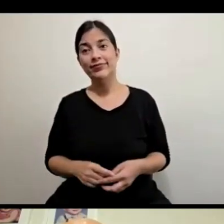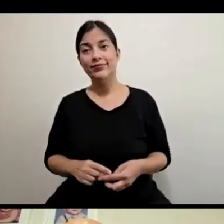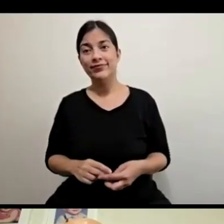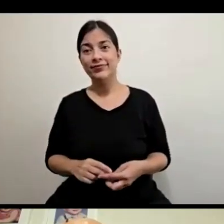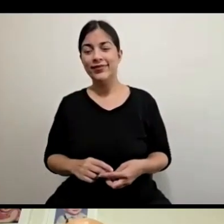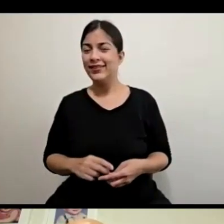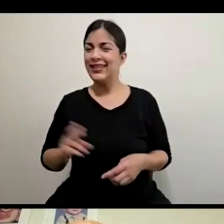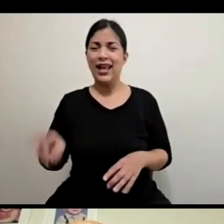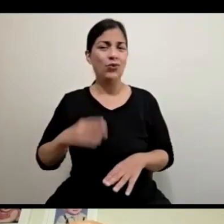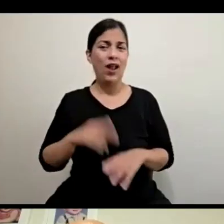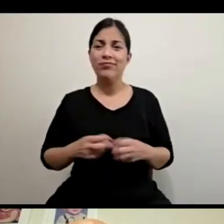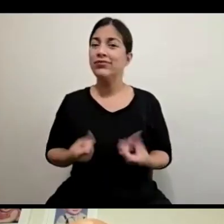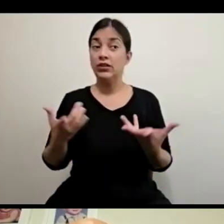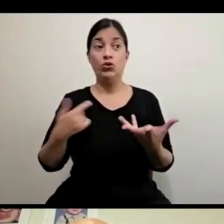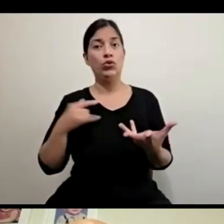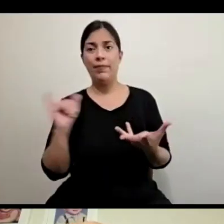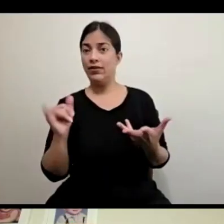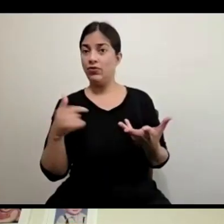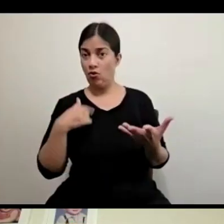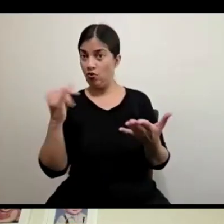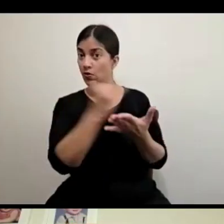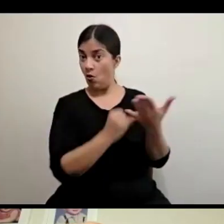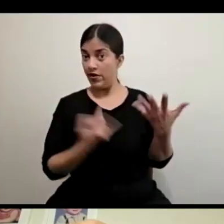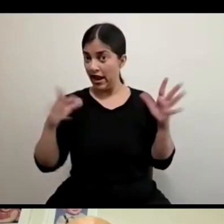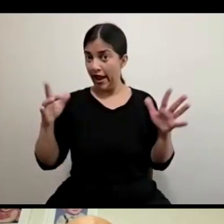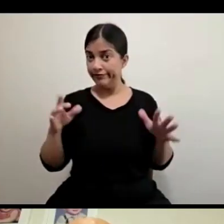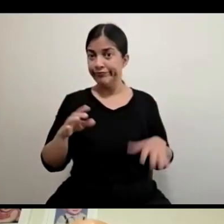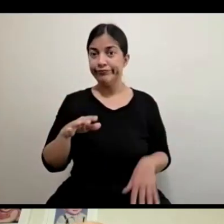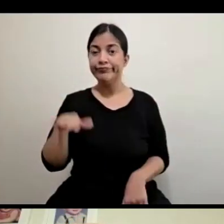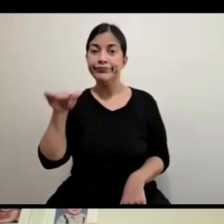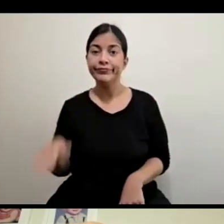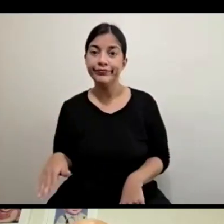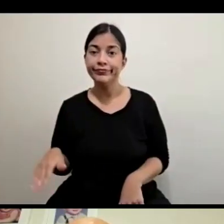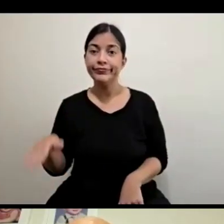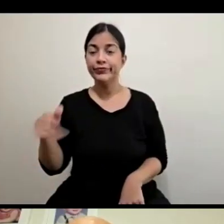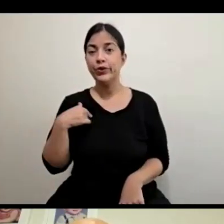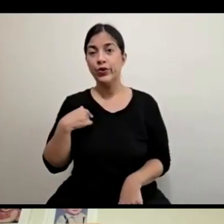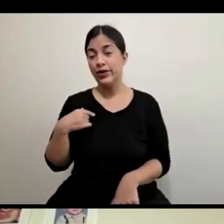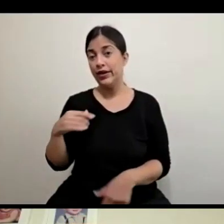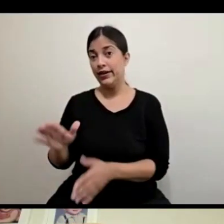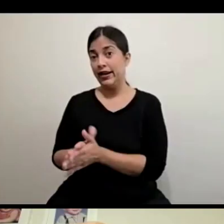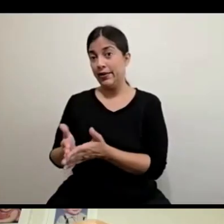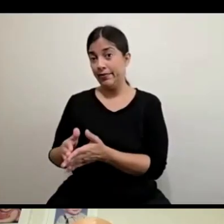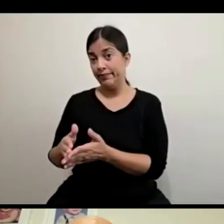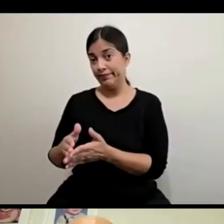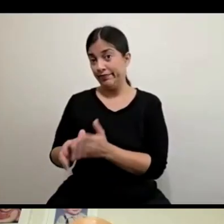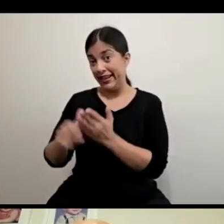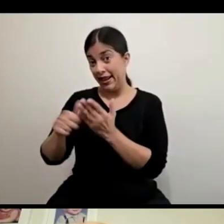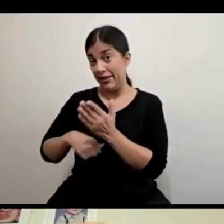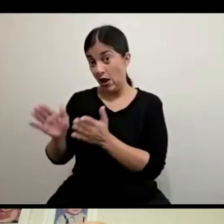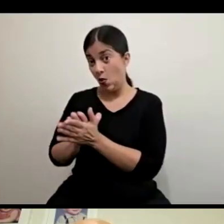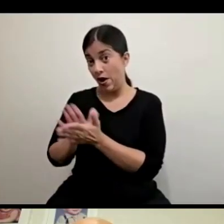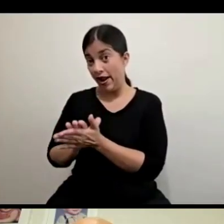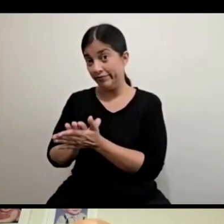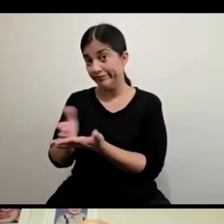innatamente, además ya yo dibujaba desde niño. Yo empecé a dibujar en la libreta de la escuela, alrededor de los márgenes, como